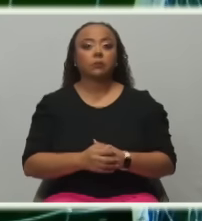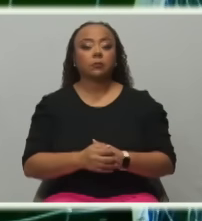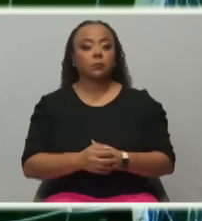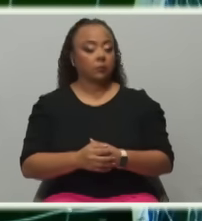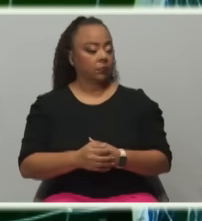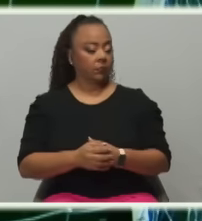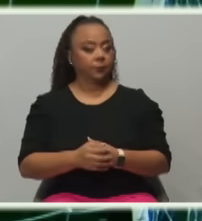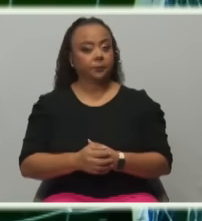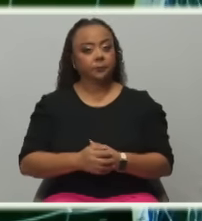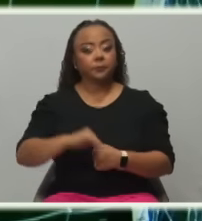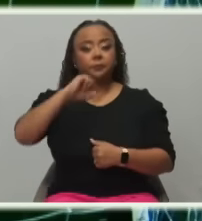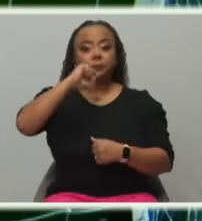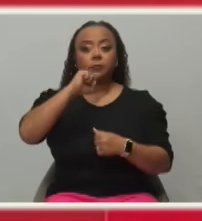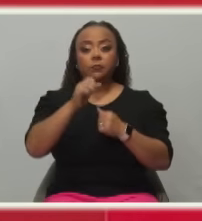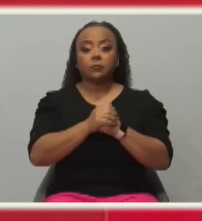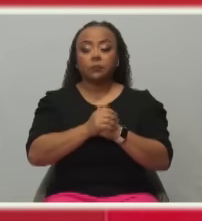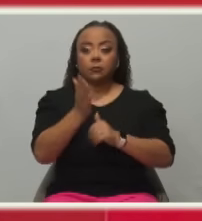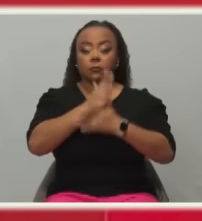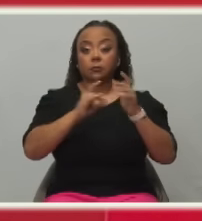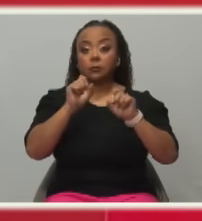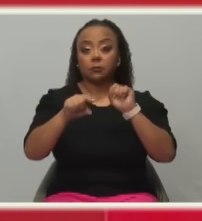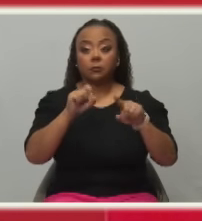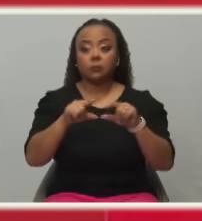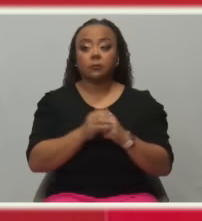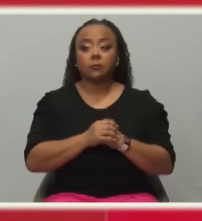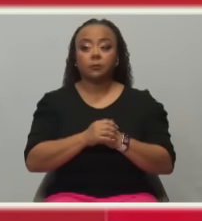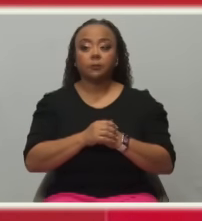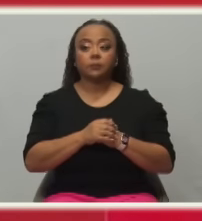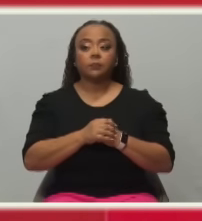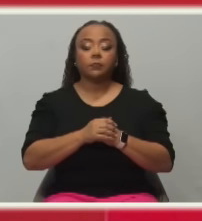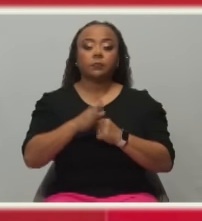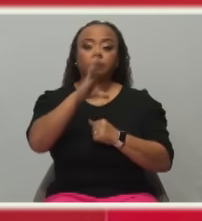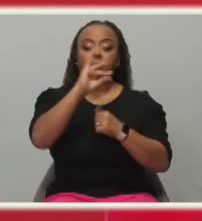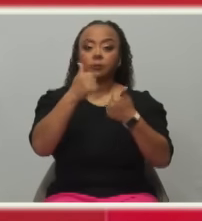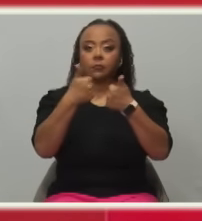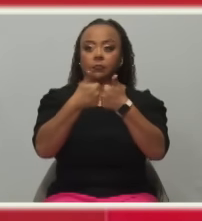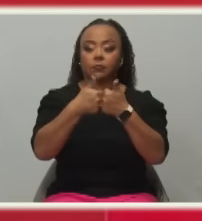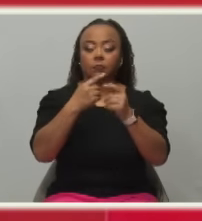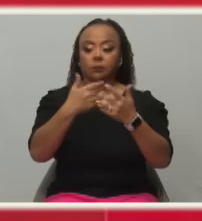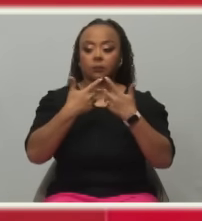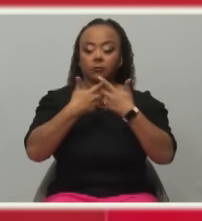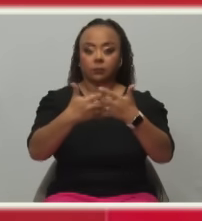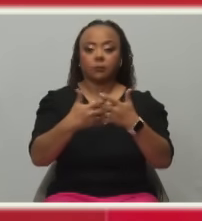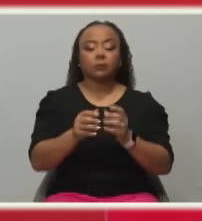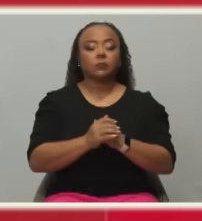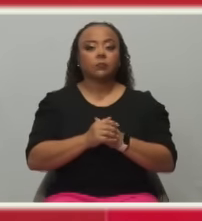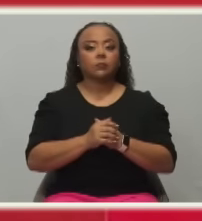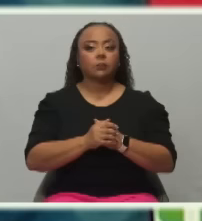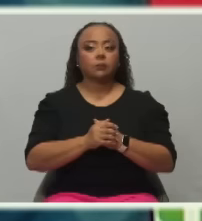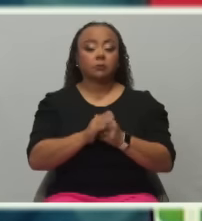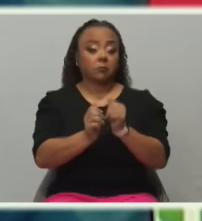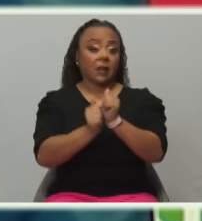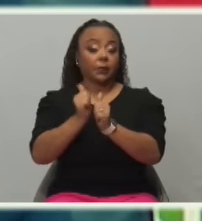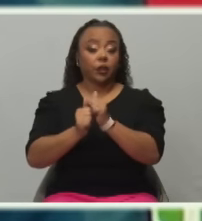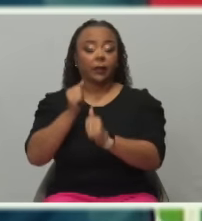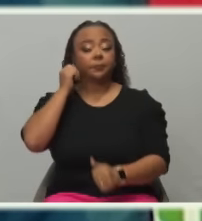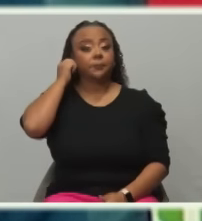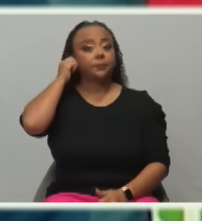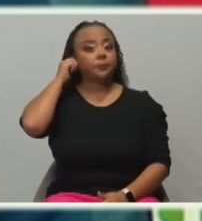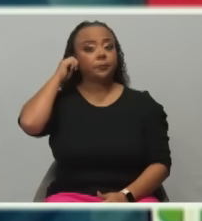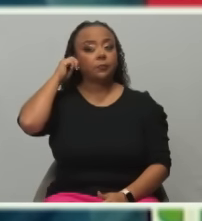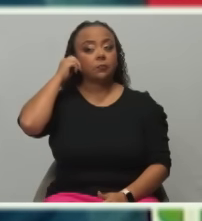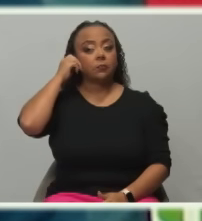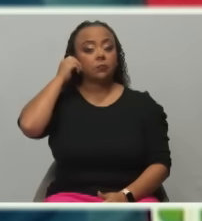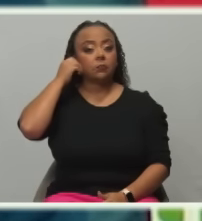los los duelos ofensivos y y y los duelos defensivos en su en su mayoría Además nos